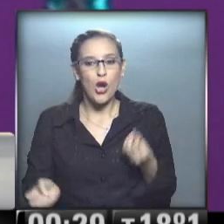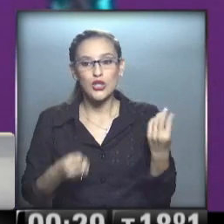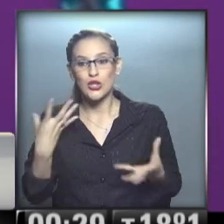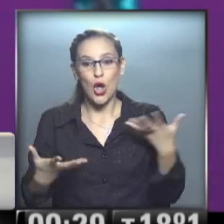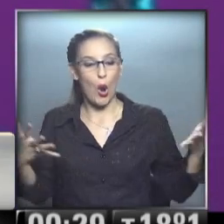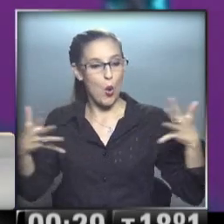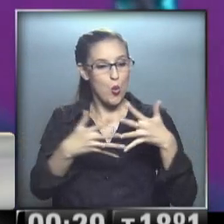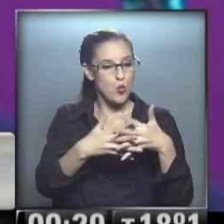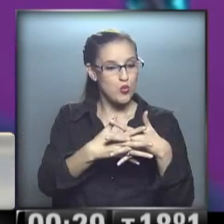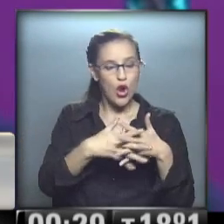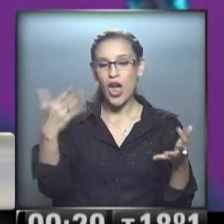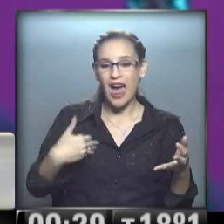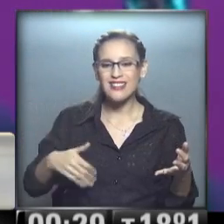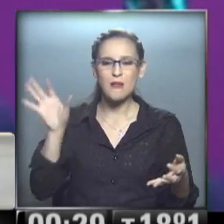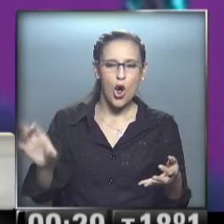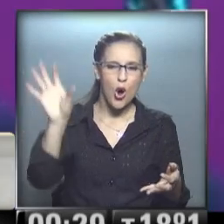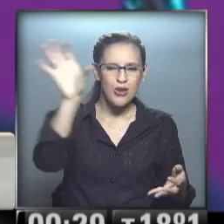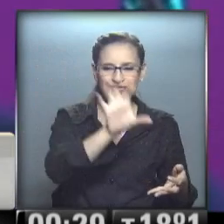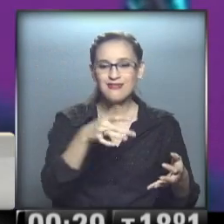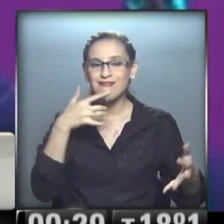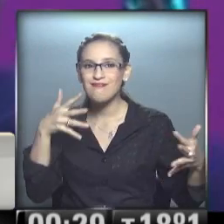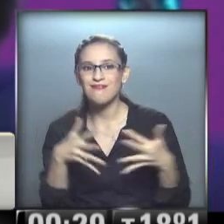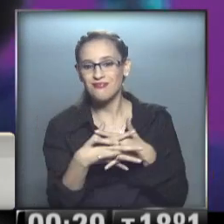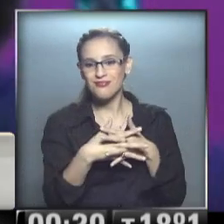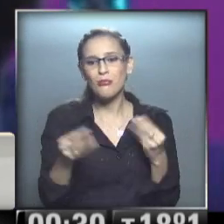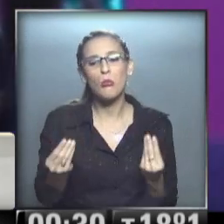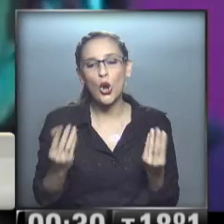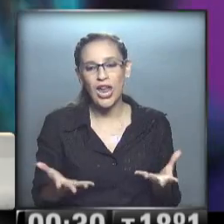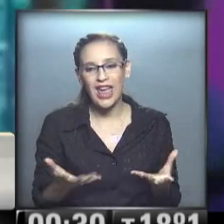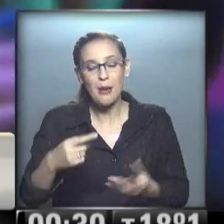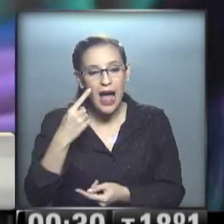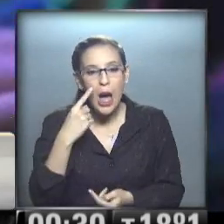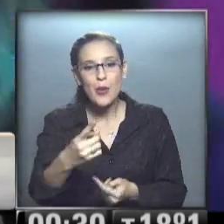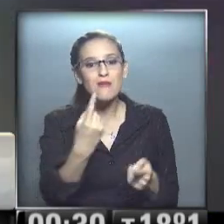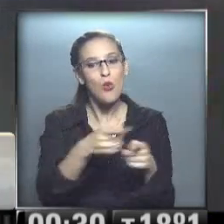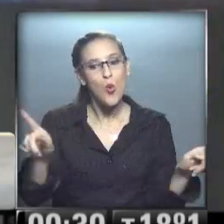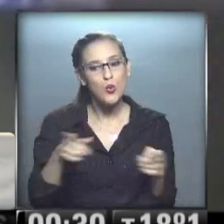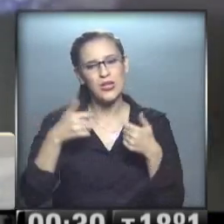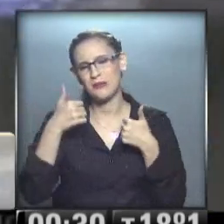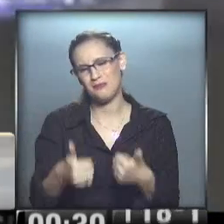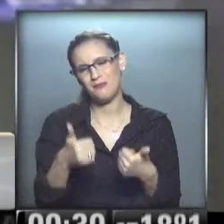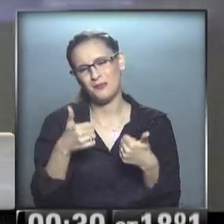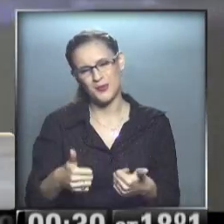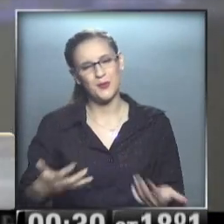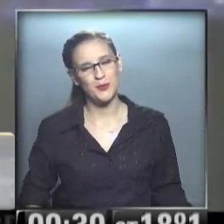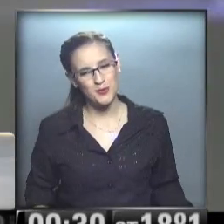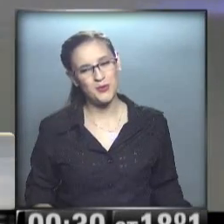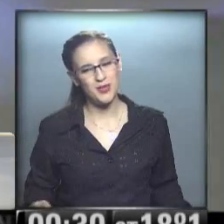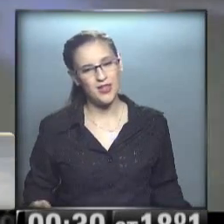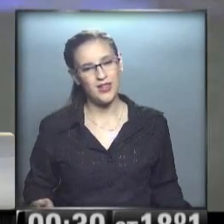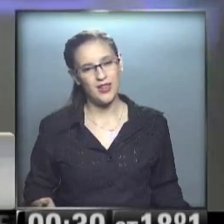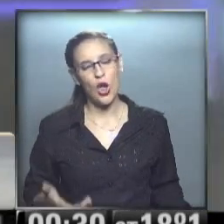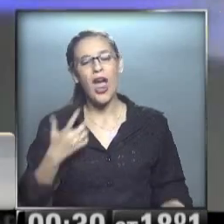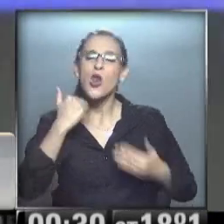de punta a punta de la Argentina con este gran músico, con estos grandes músicos que están dándole lo mejor en lo que va a ser el show mañana, que excede al